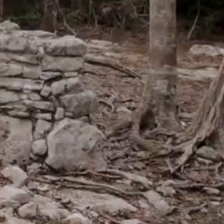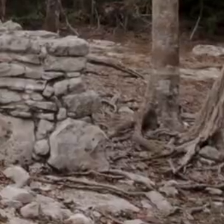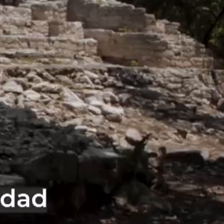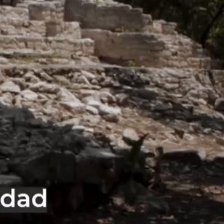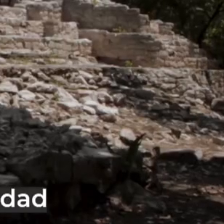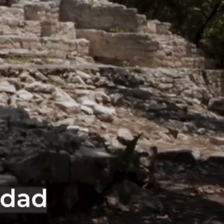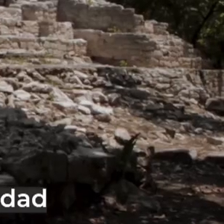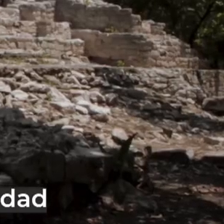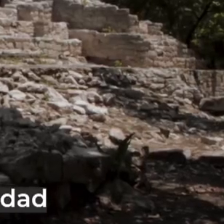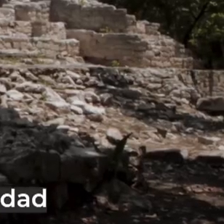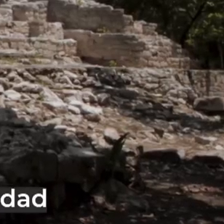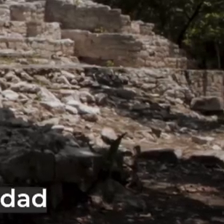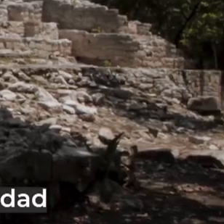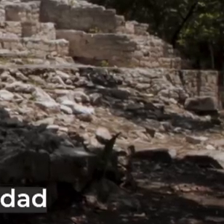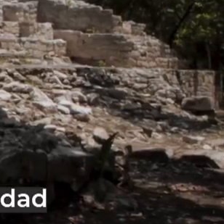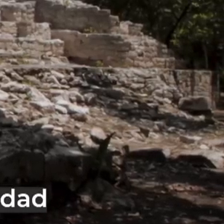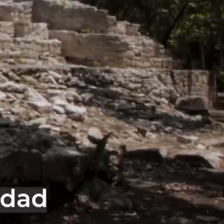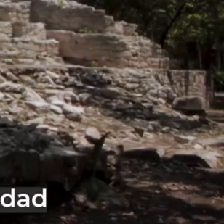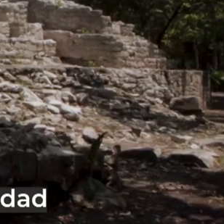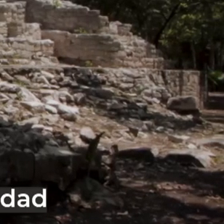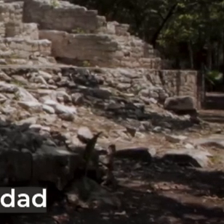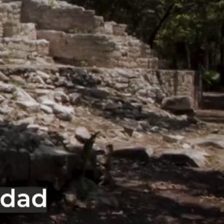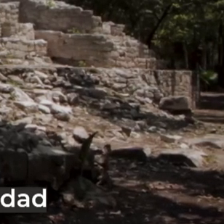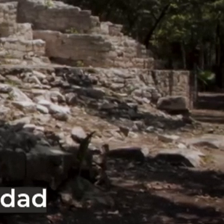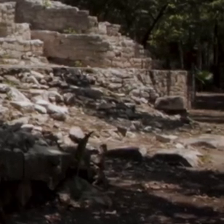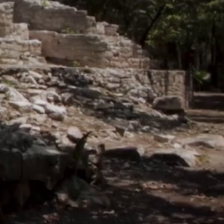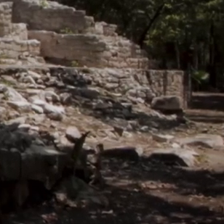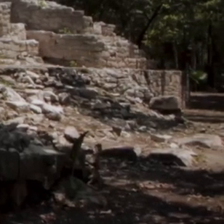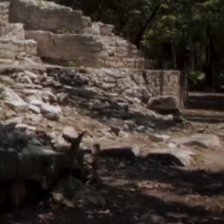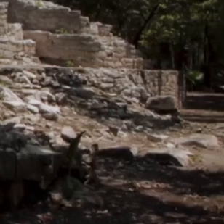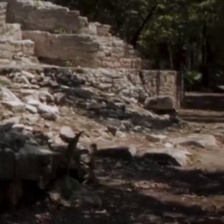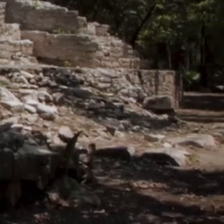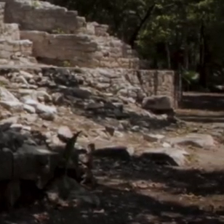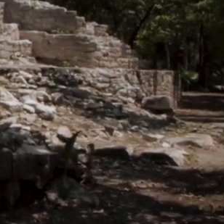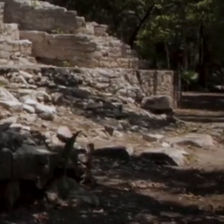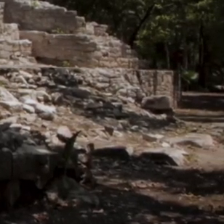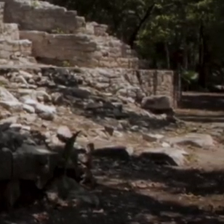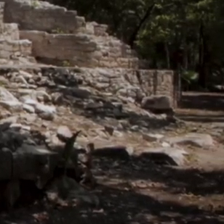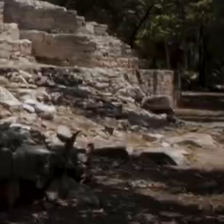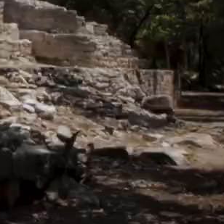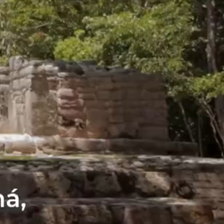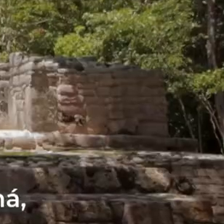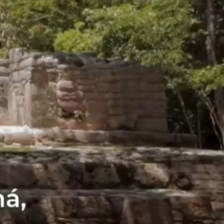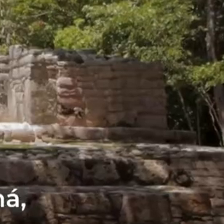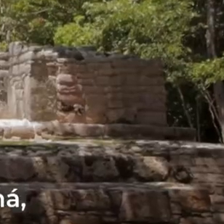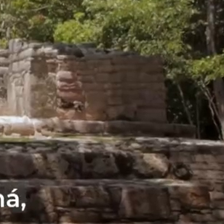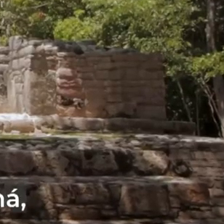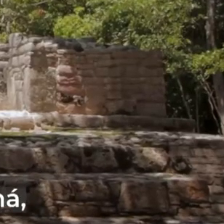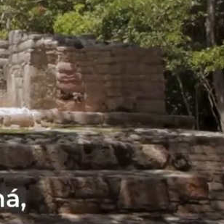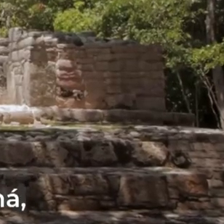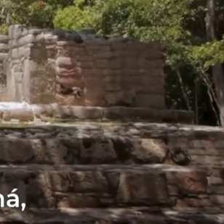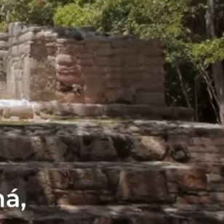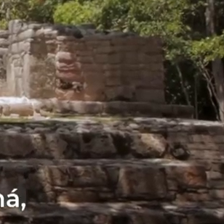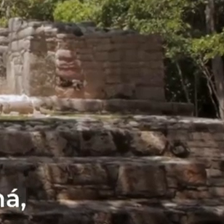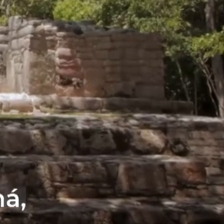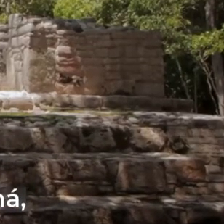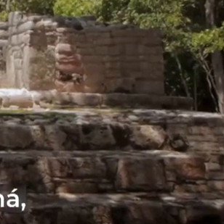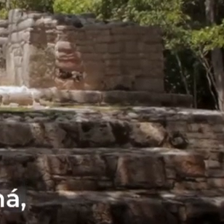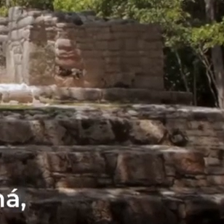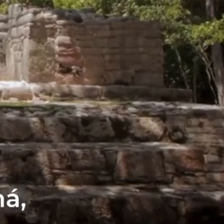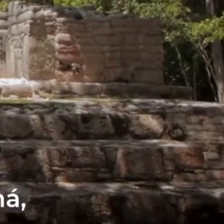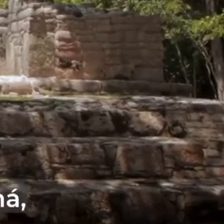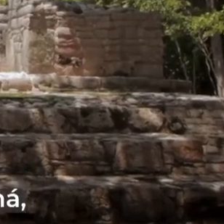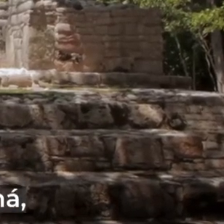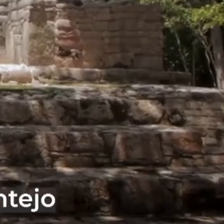Las crónicas españolas refieren una ciudad que denominaron Xala, que posiblemente corresponda a